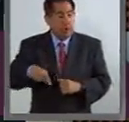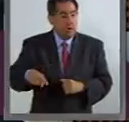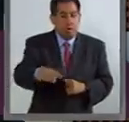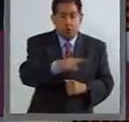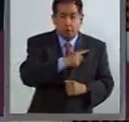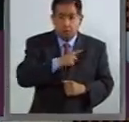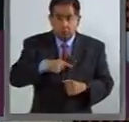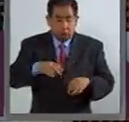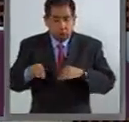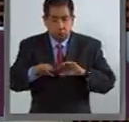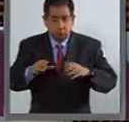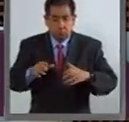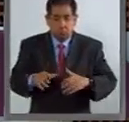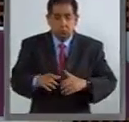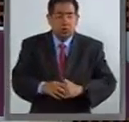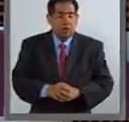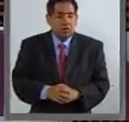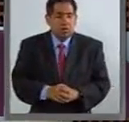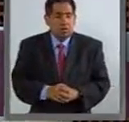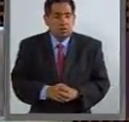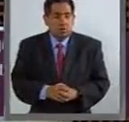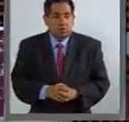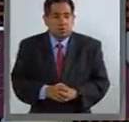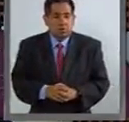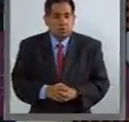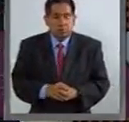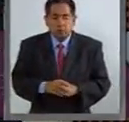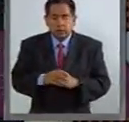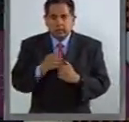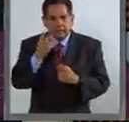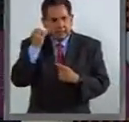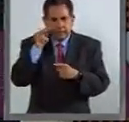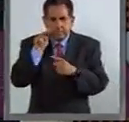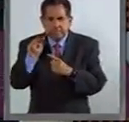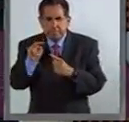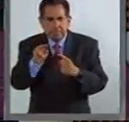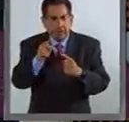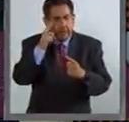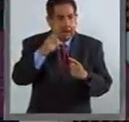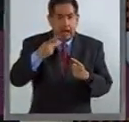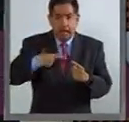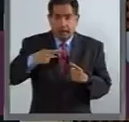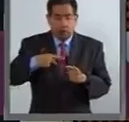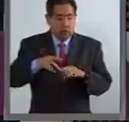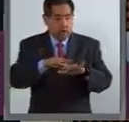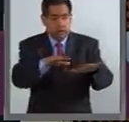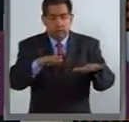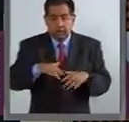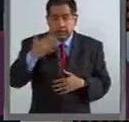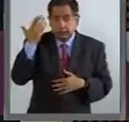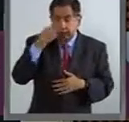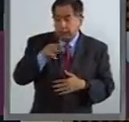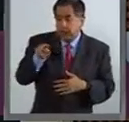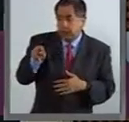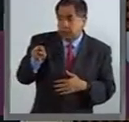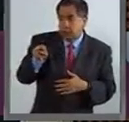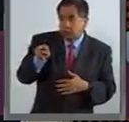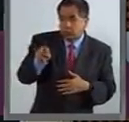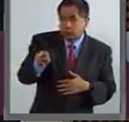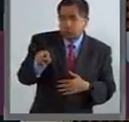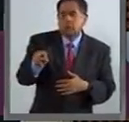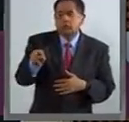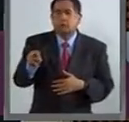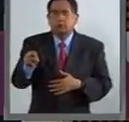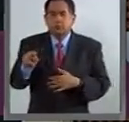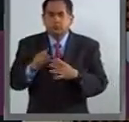estar trabajando en las 3 pistas, para que los ciudadanos sepan, estén enterados